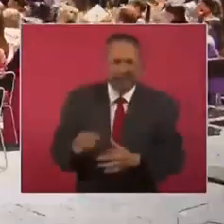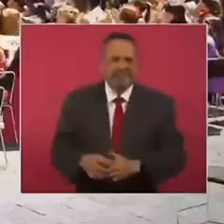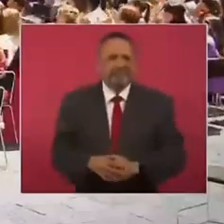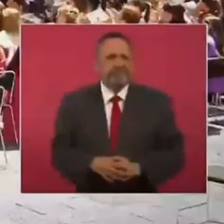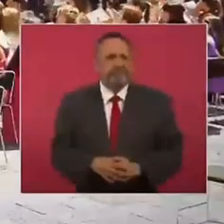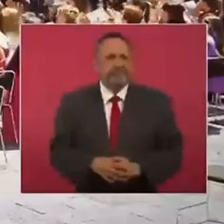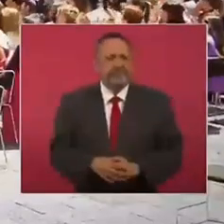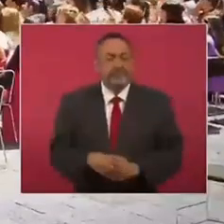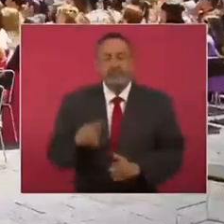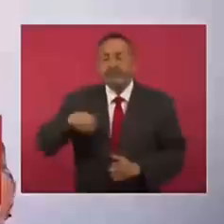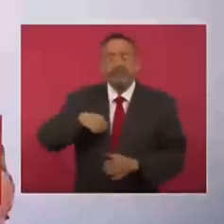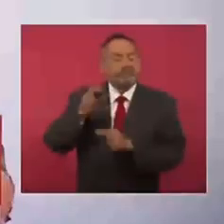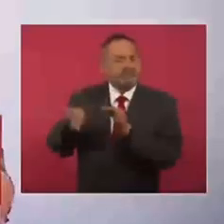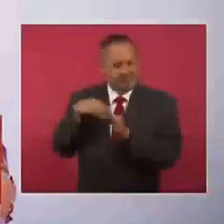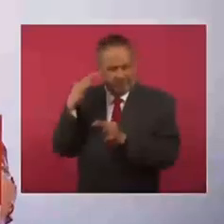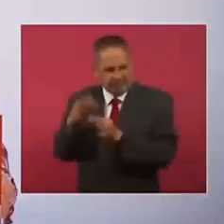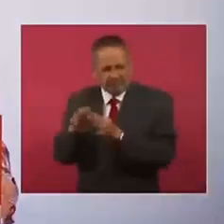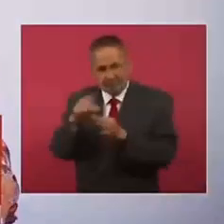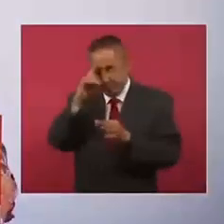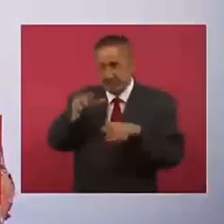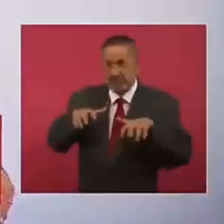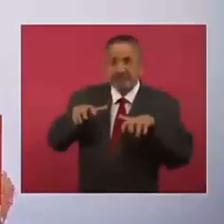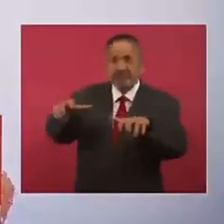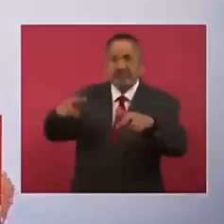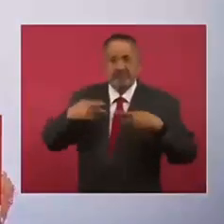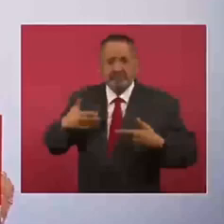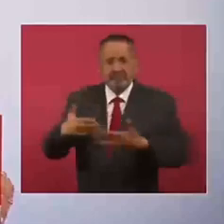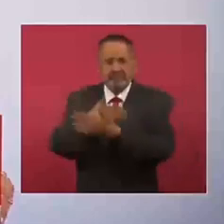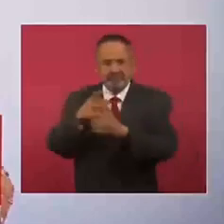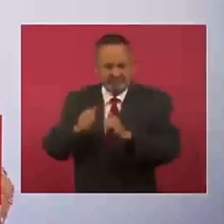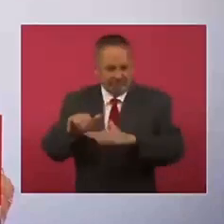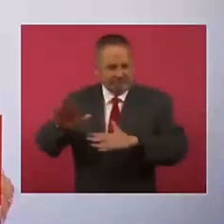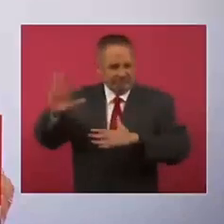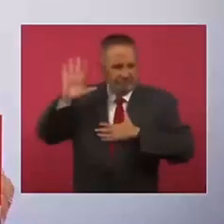Y no le vamos a fallar al pueblo de México. Por mi madre,